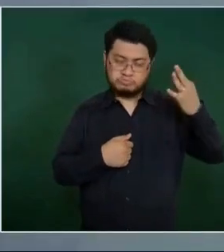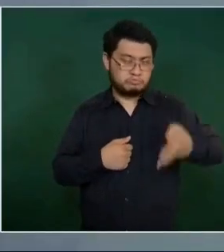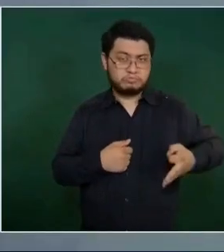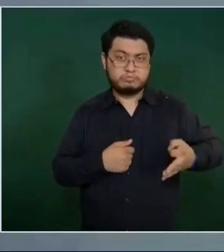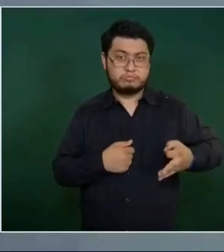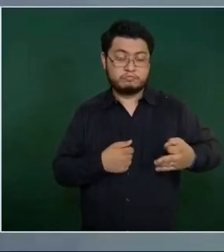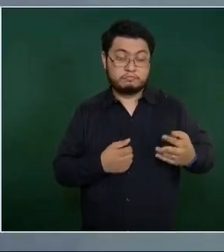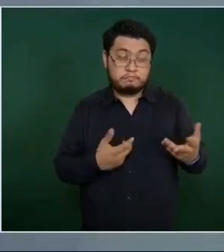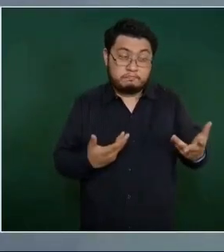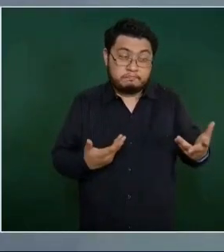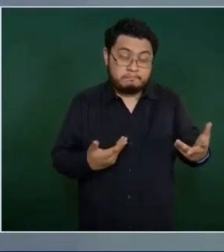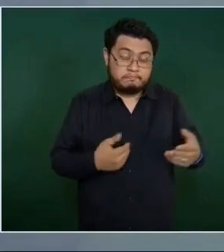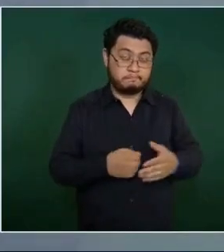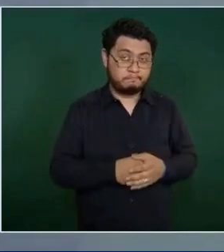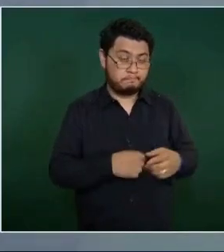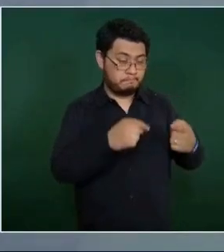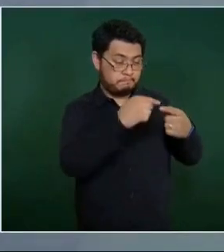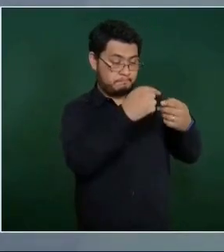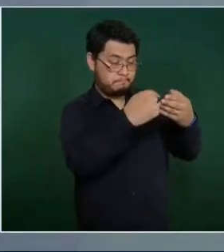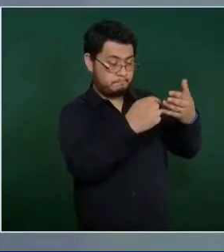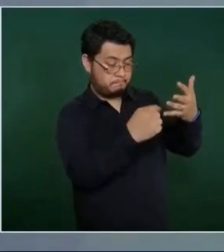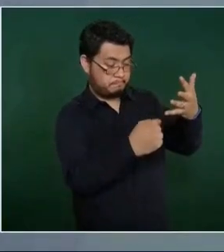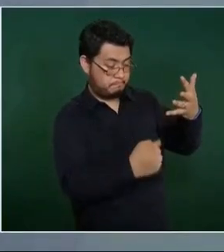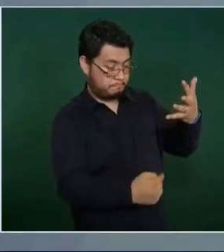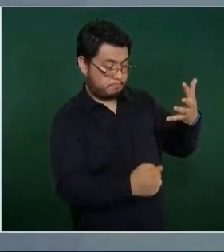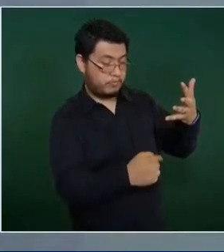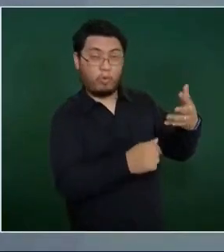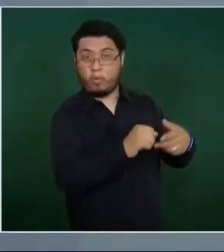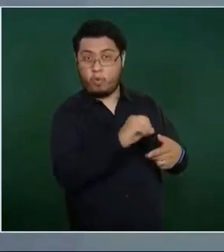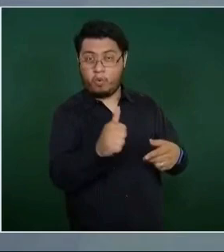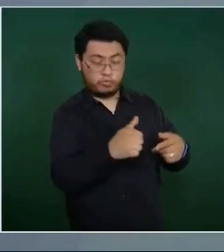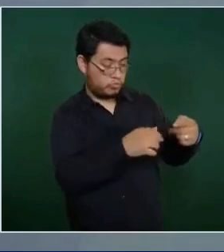Y luego un constitucionalista,